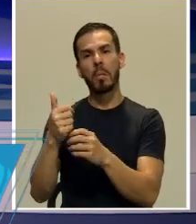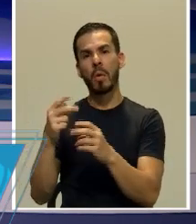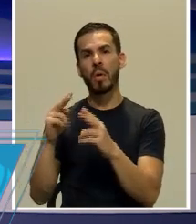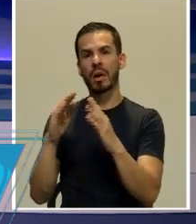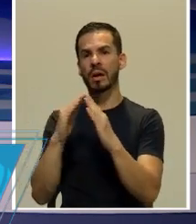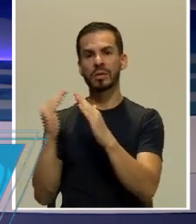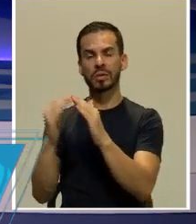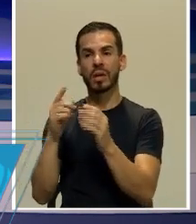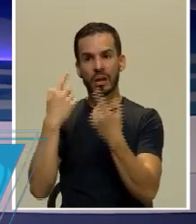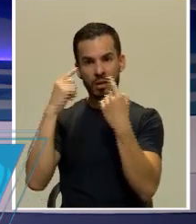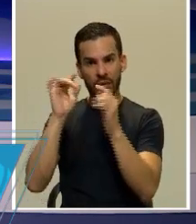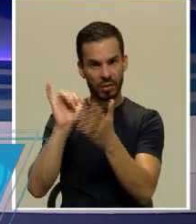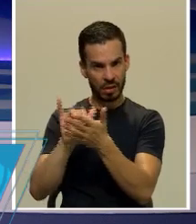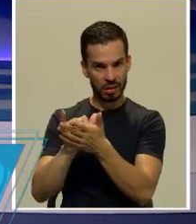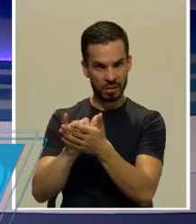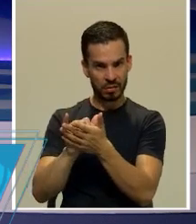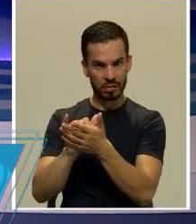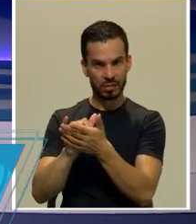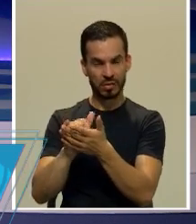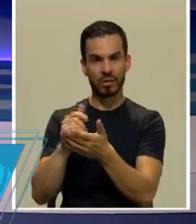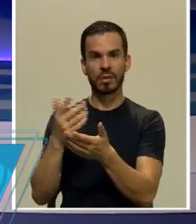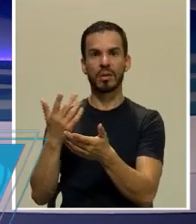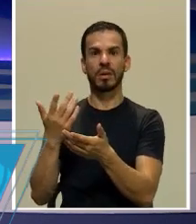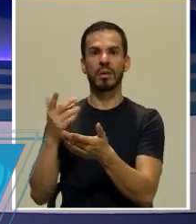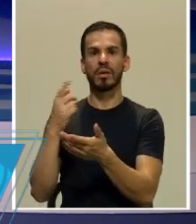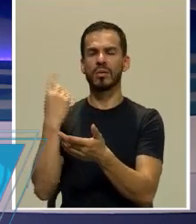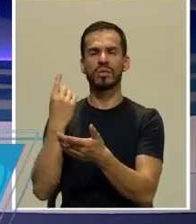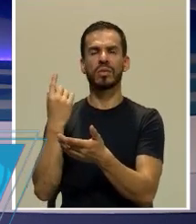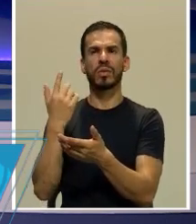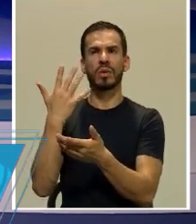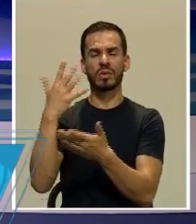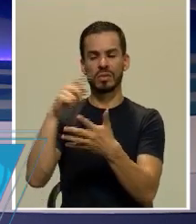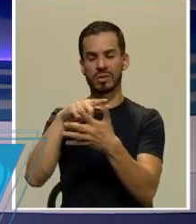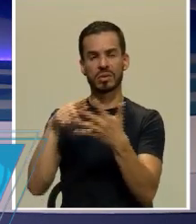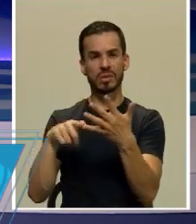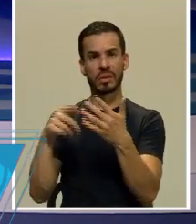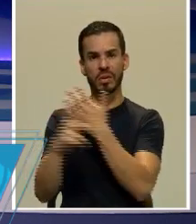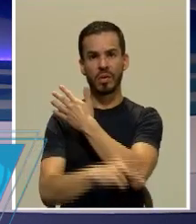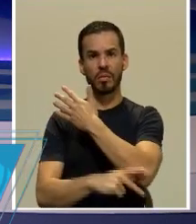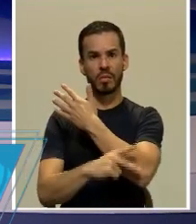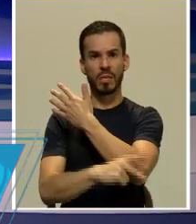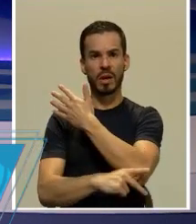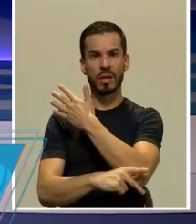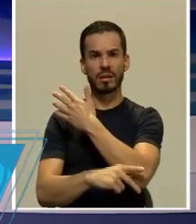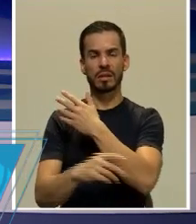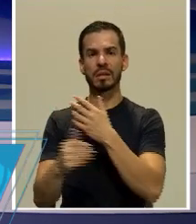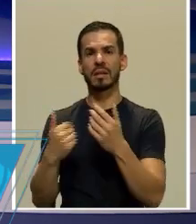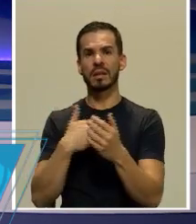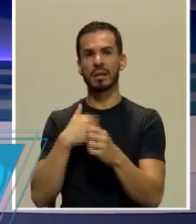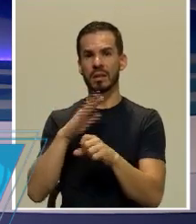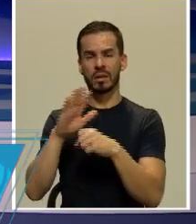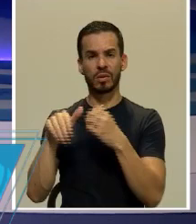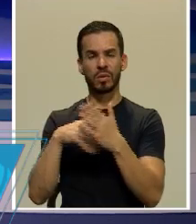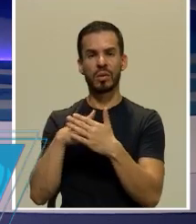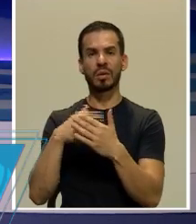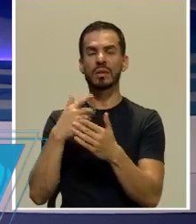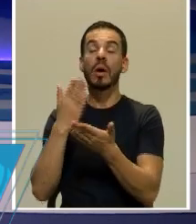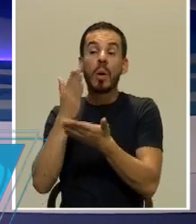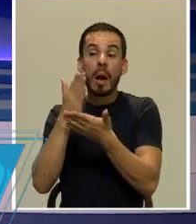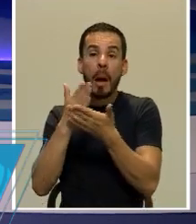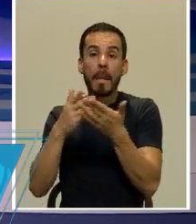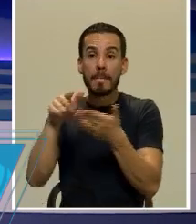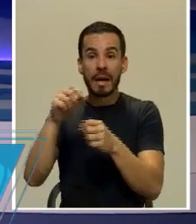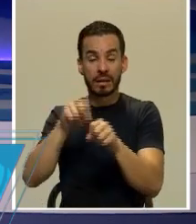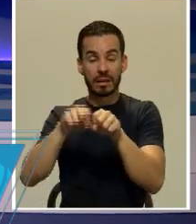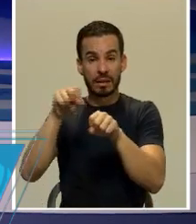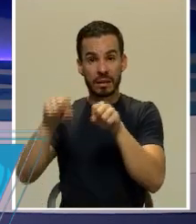que han logrado hacer eso. Entre ellas, en realidad, solo 5 países tienen, y no todo el sistema de esos países, sino una